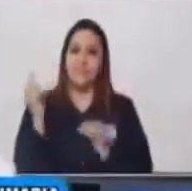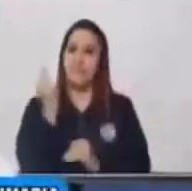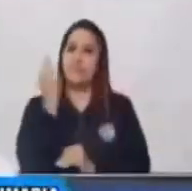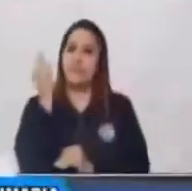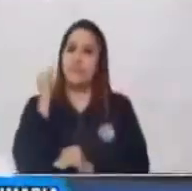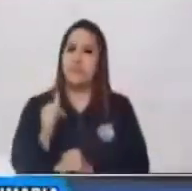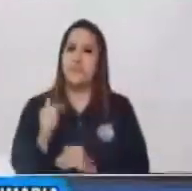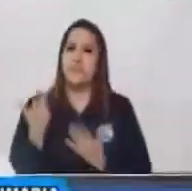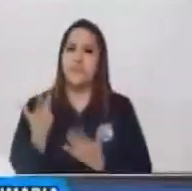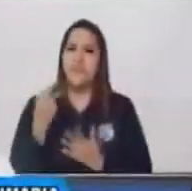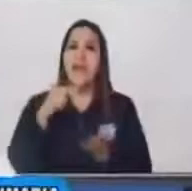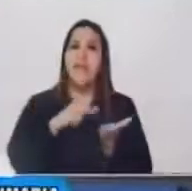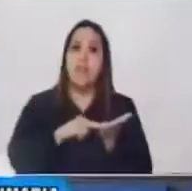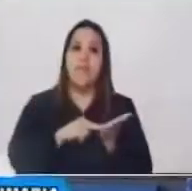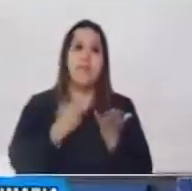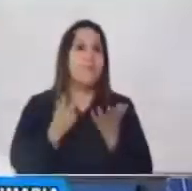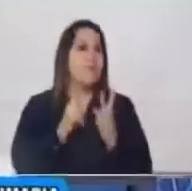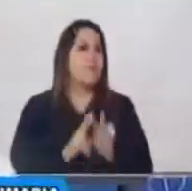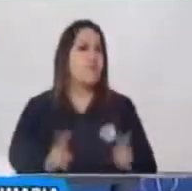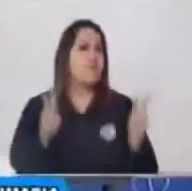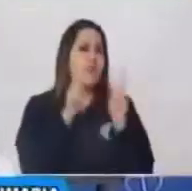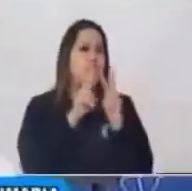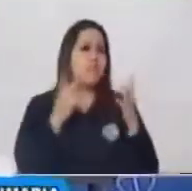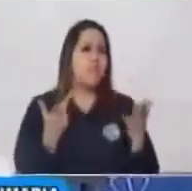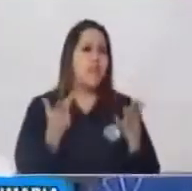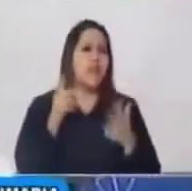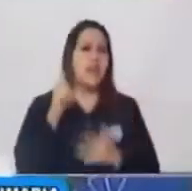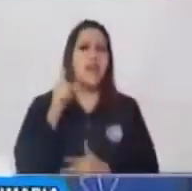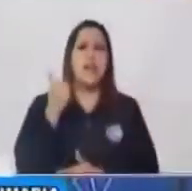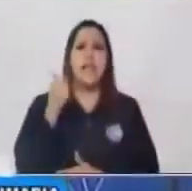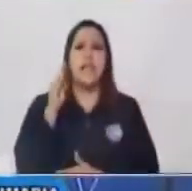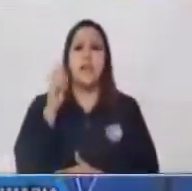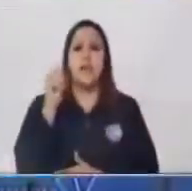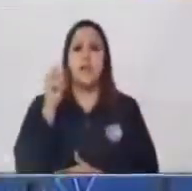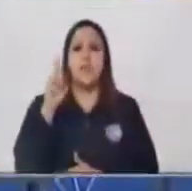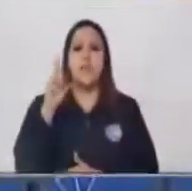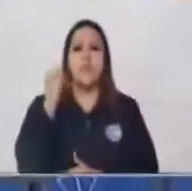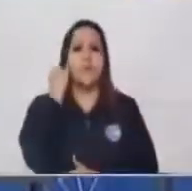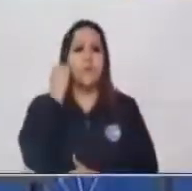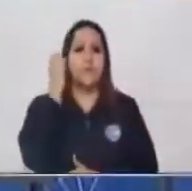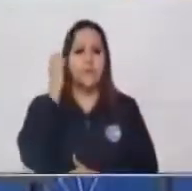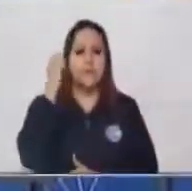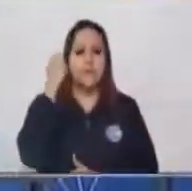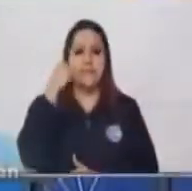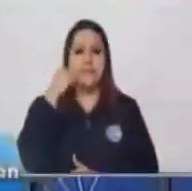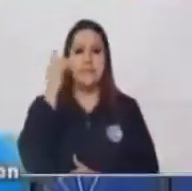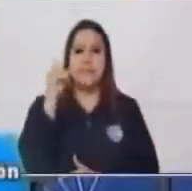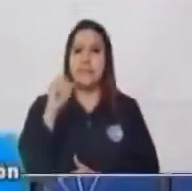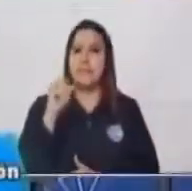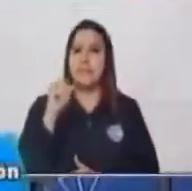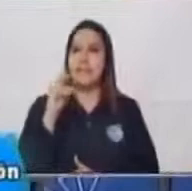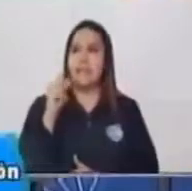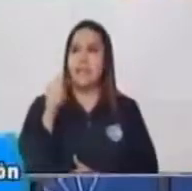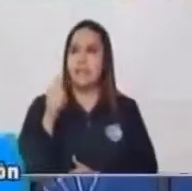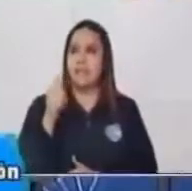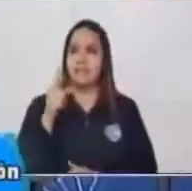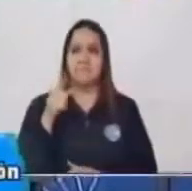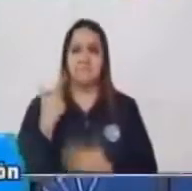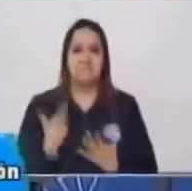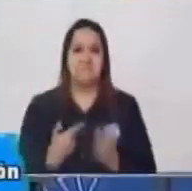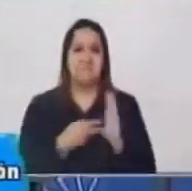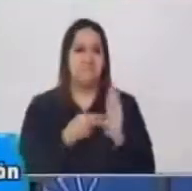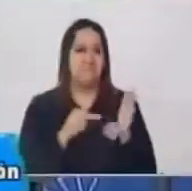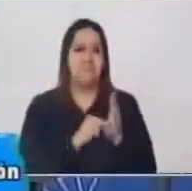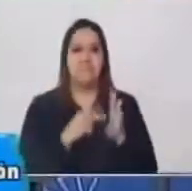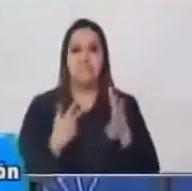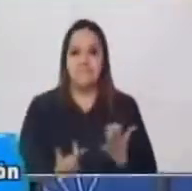noviembre trabajamos el valor de la laboriosidad. ¿Sabes a qué se refiere este valor? Normalmente en noviembre ya no recibías clases,